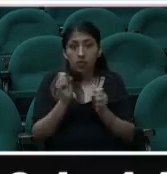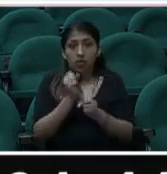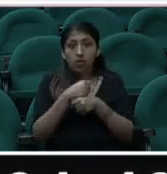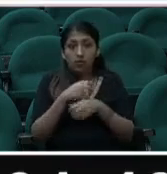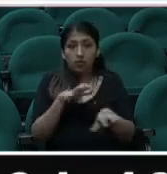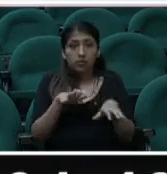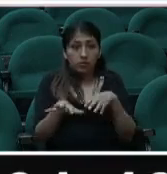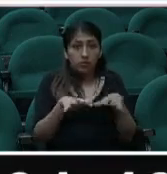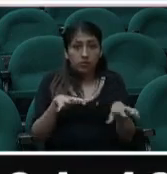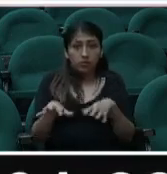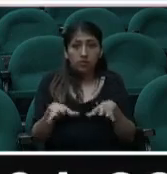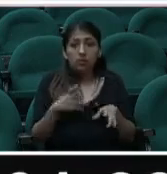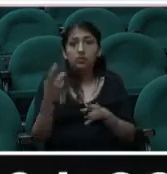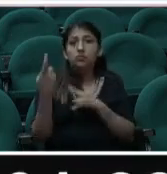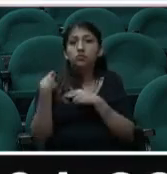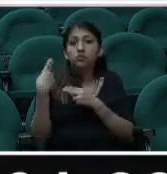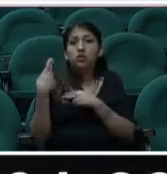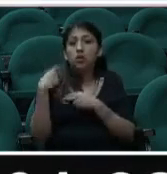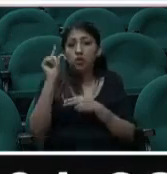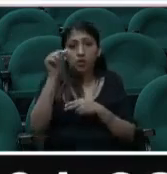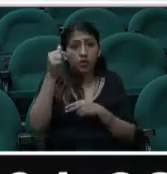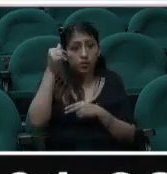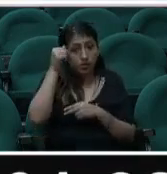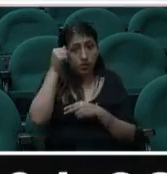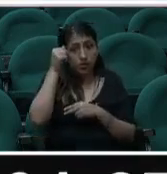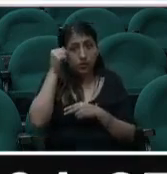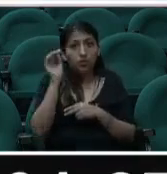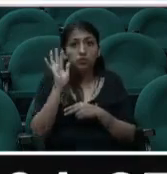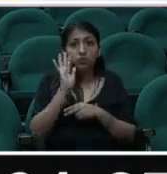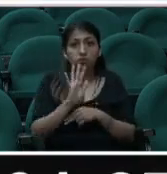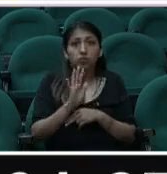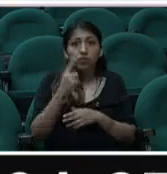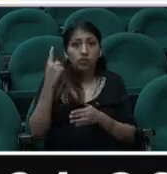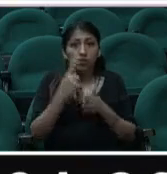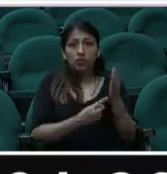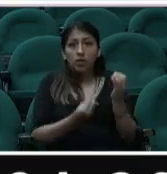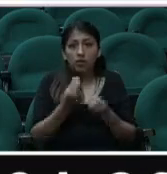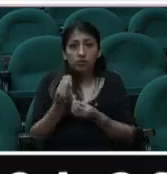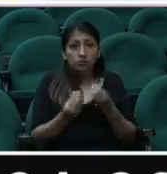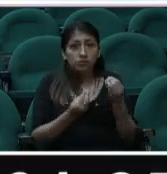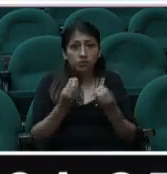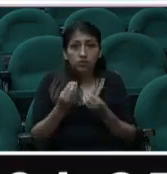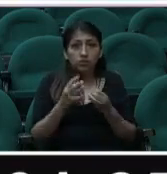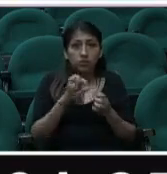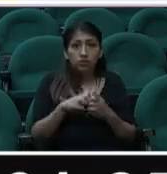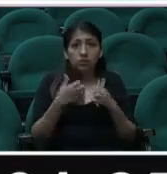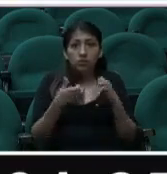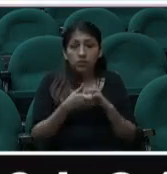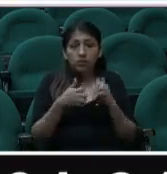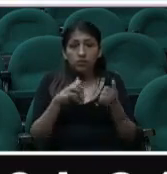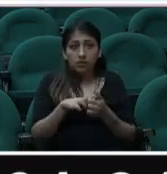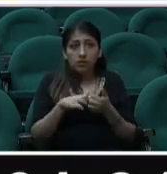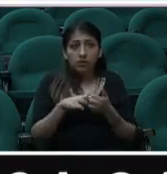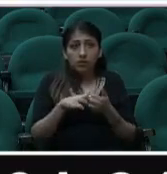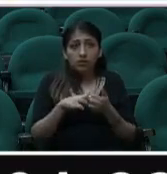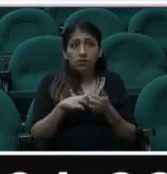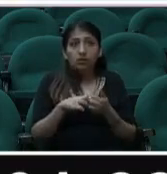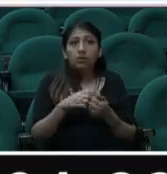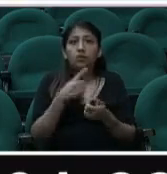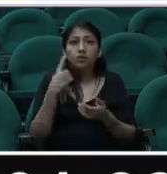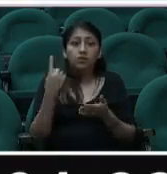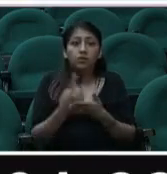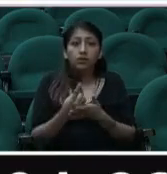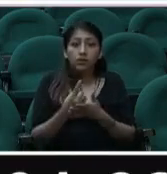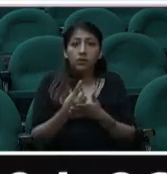pues la responsabilidad el estado justamente es que hacer ante esta problemática si bien es